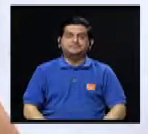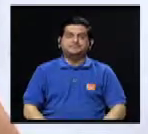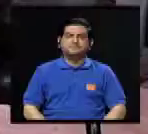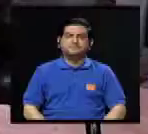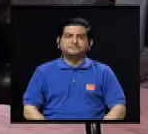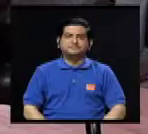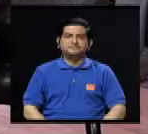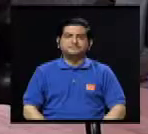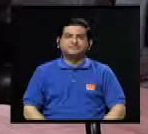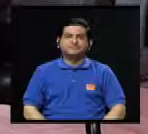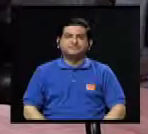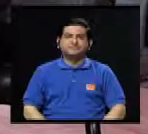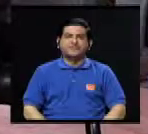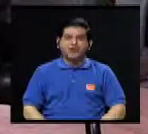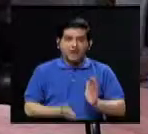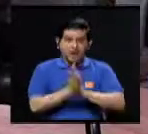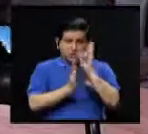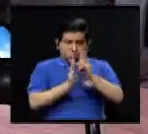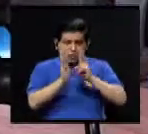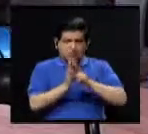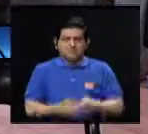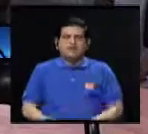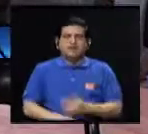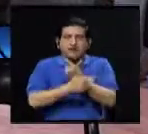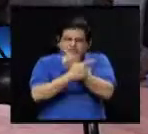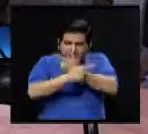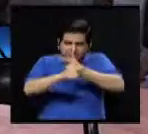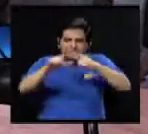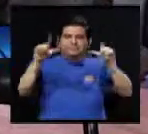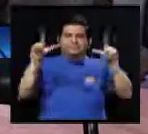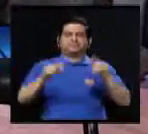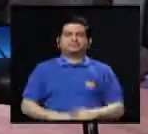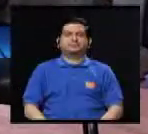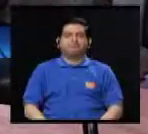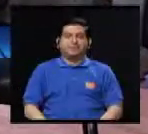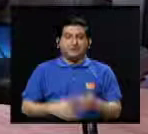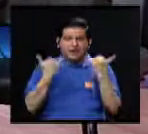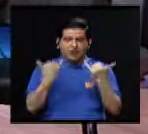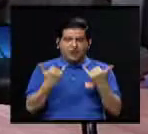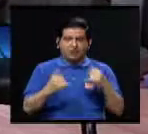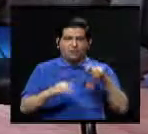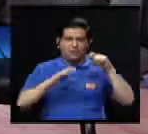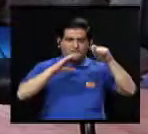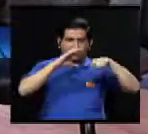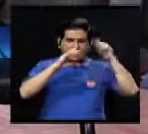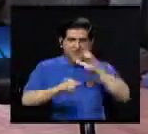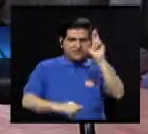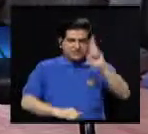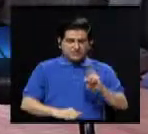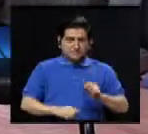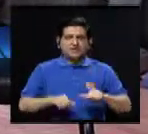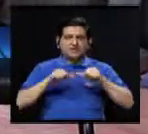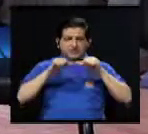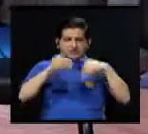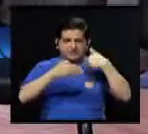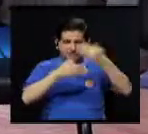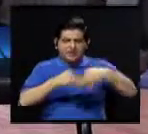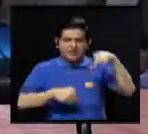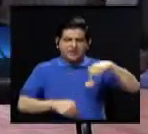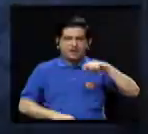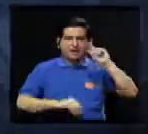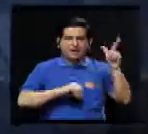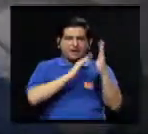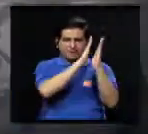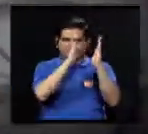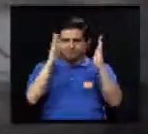Estamos con el documental Salir a Volar. Vamos a nuestra sección Cinético y regresamos en Lunes de